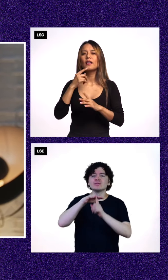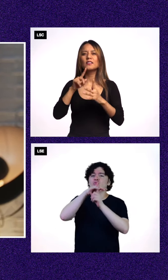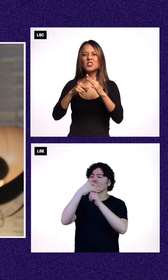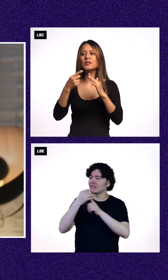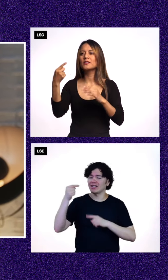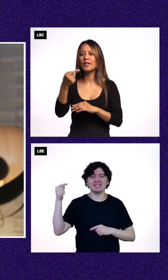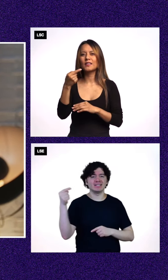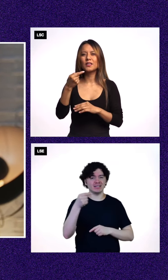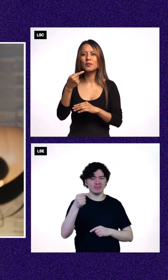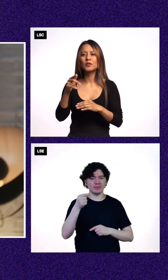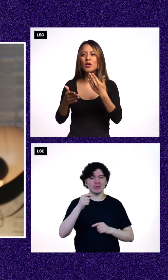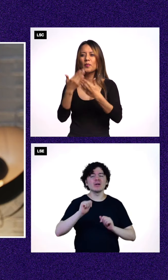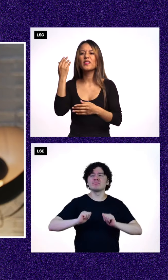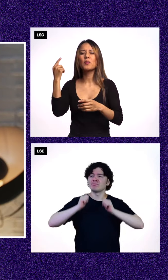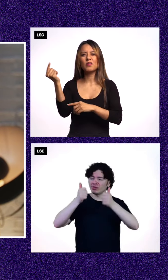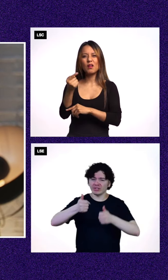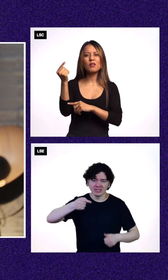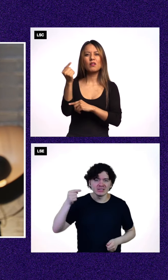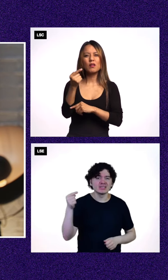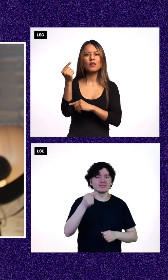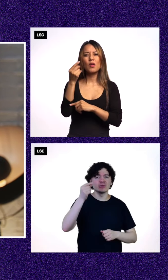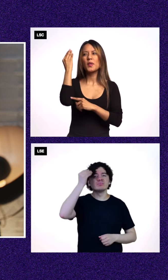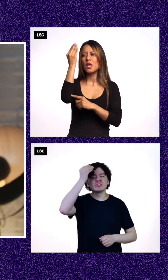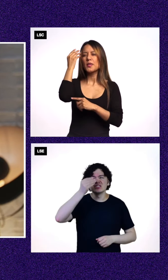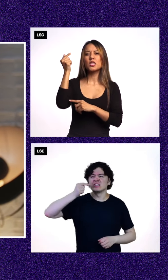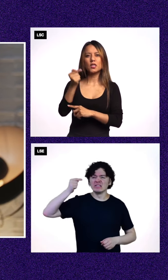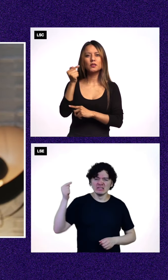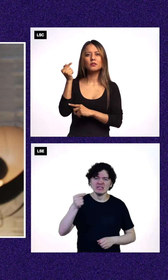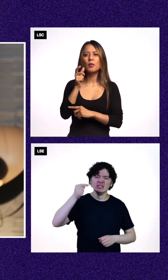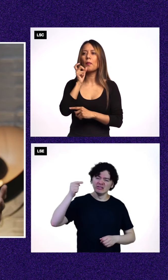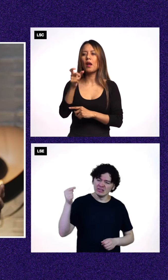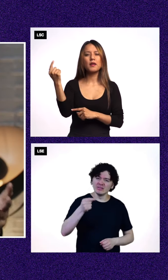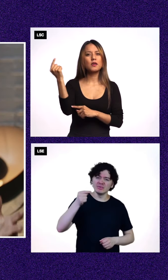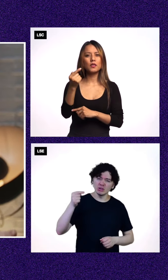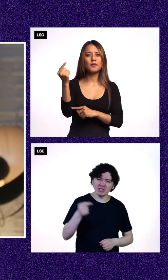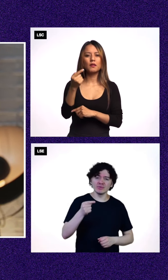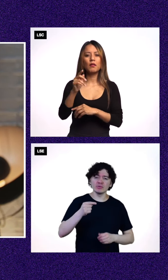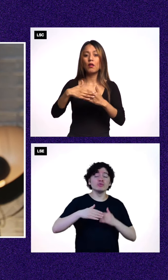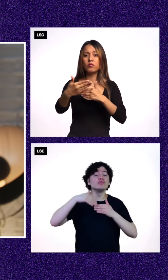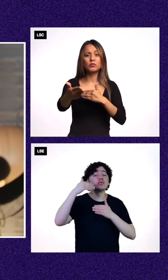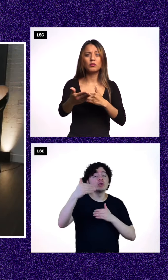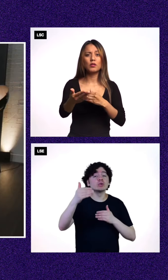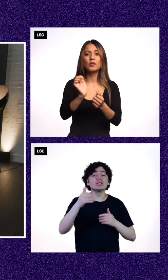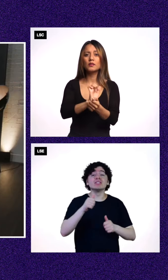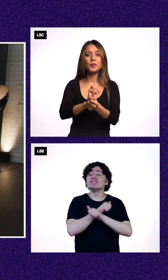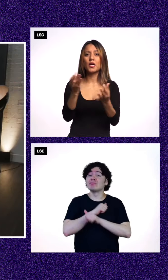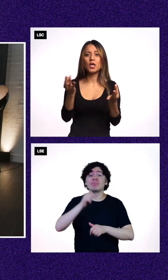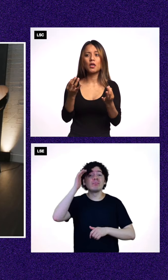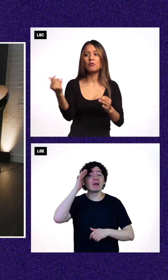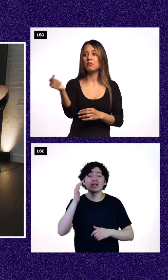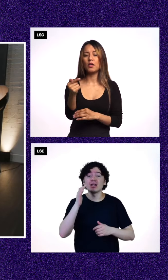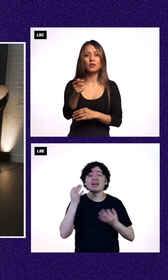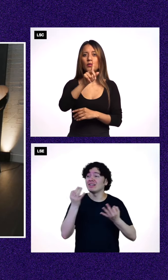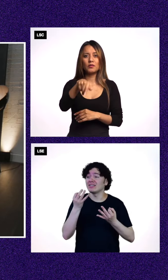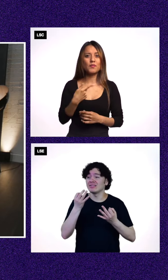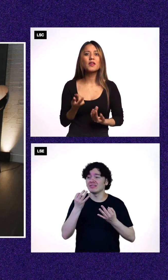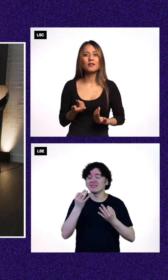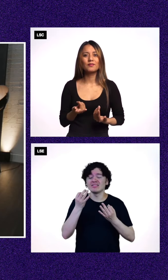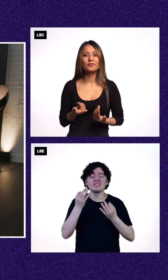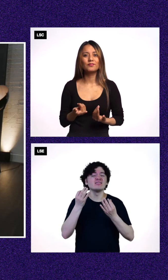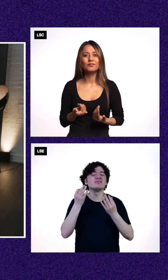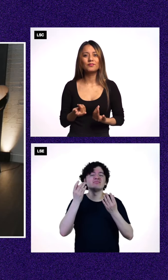Así que la negatividad tiene miedo de creer en lo mejor, así que espera lo peor. La negatividad reflexiona en la derrota